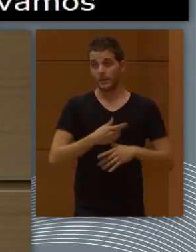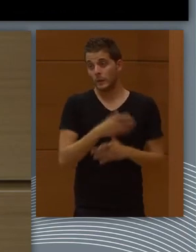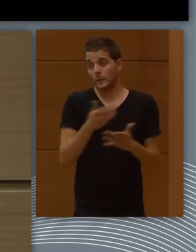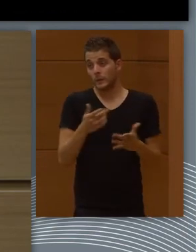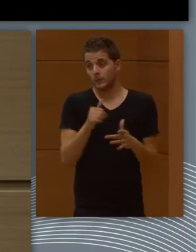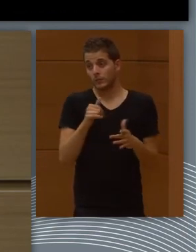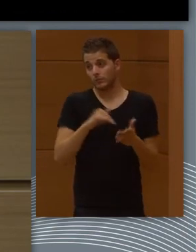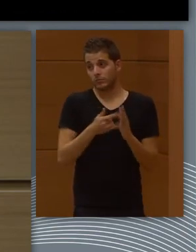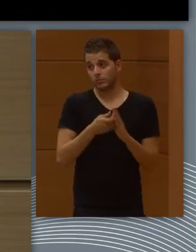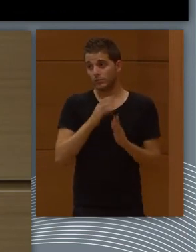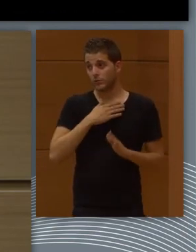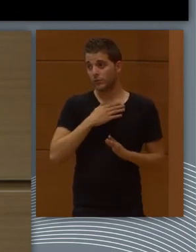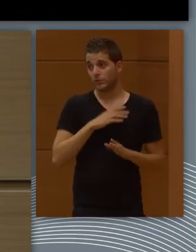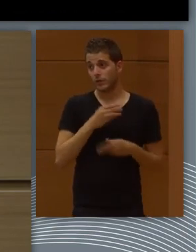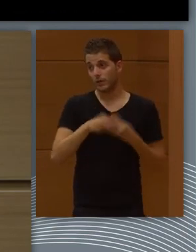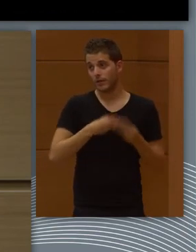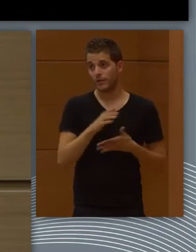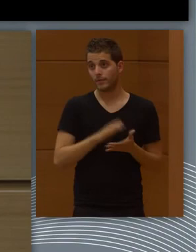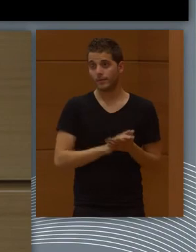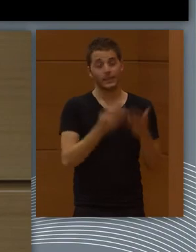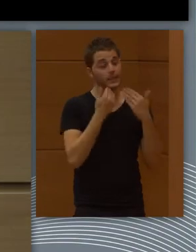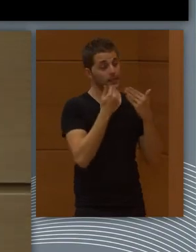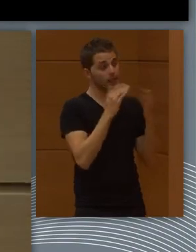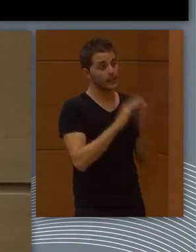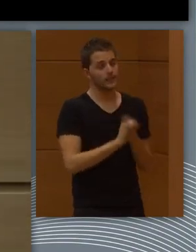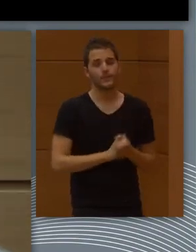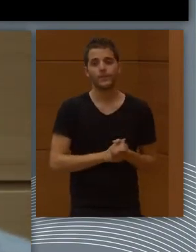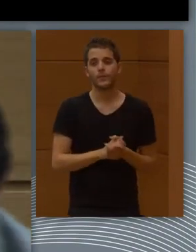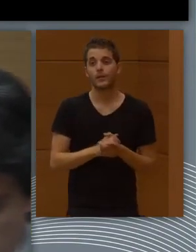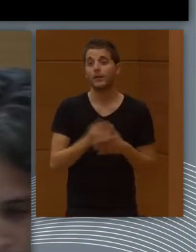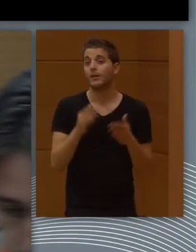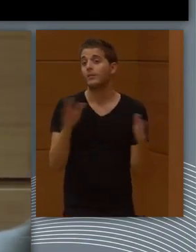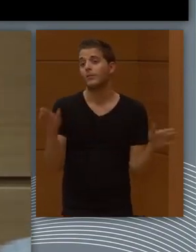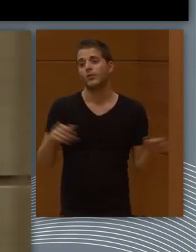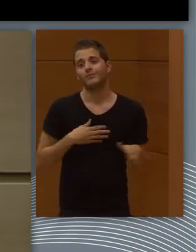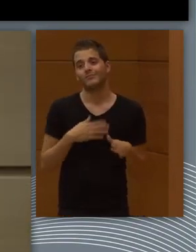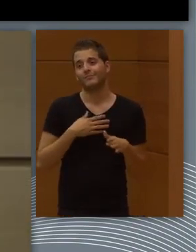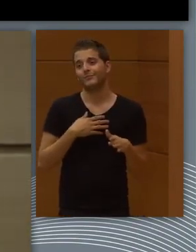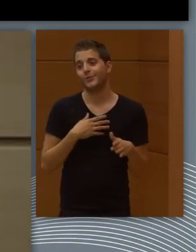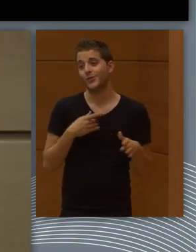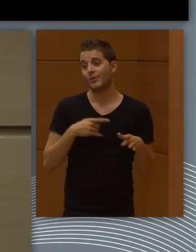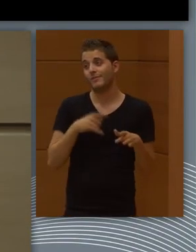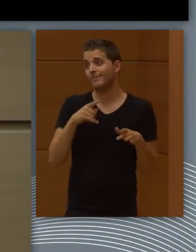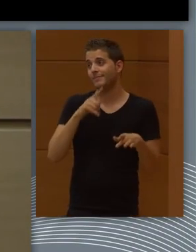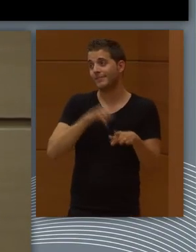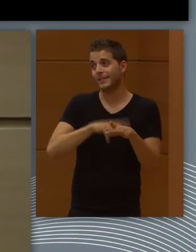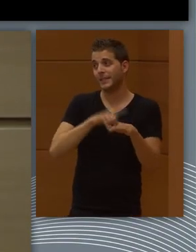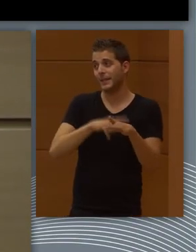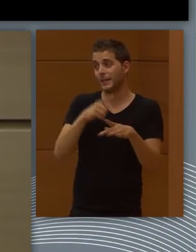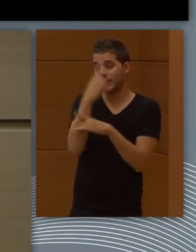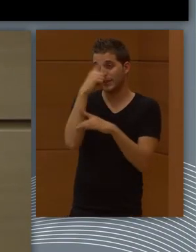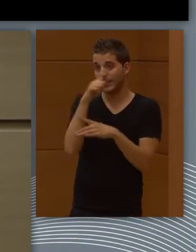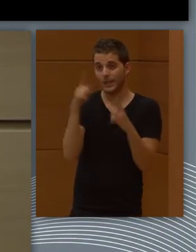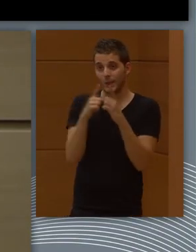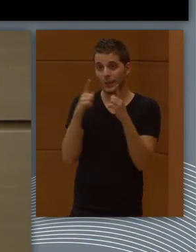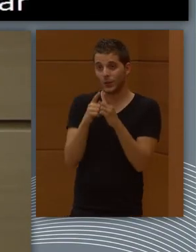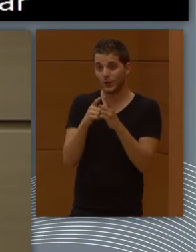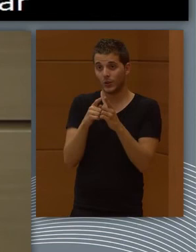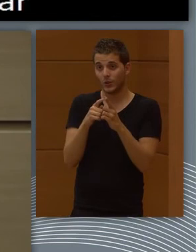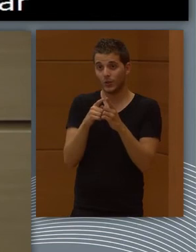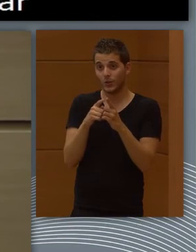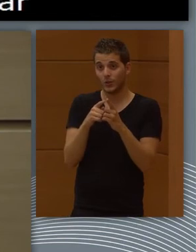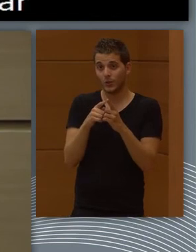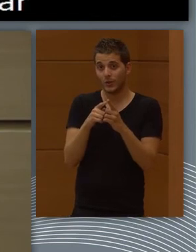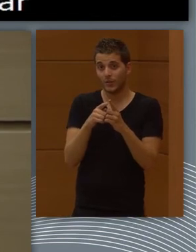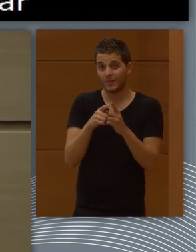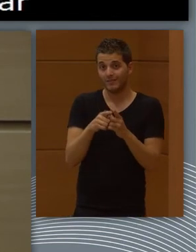prototipos. Muchas gracias. Bueno, la verdad es que no quiero robaros más tiempo. Sé que, de hecho, algunas de las personas tenemos que